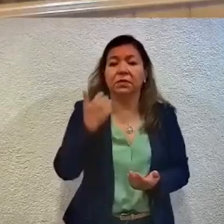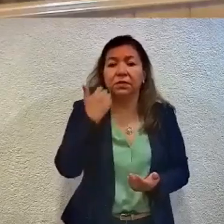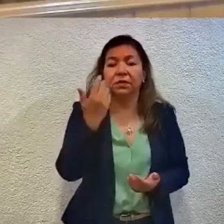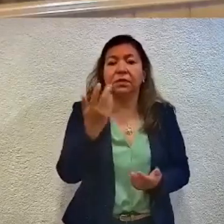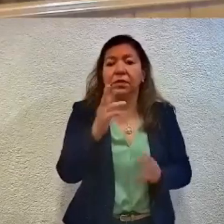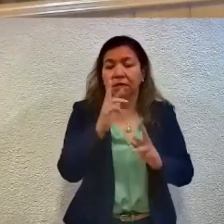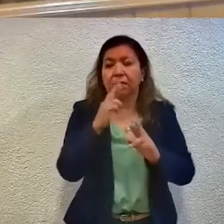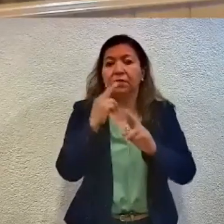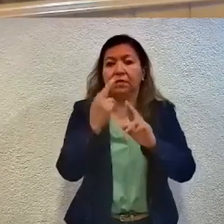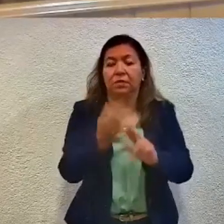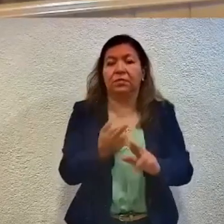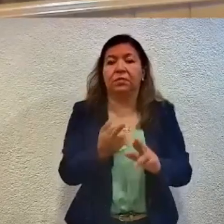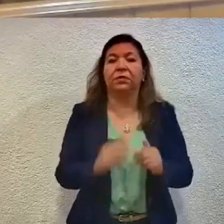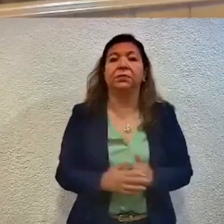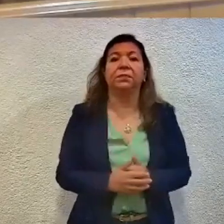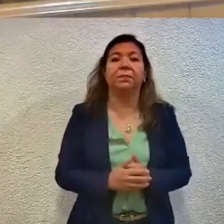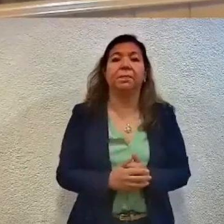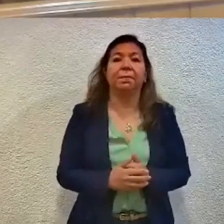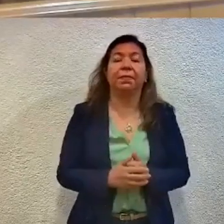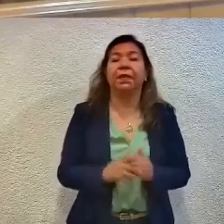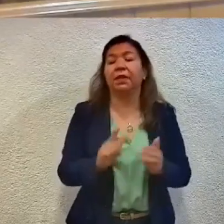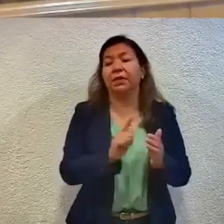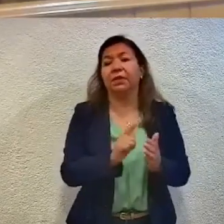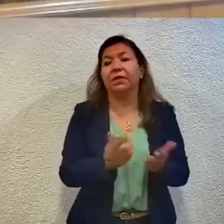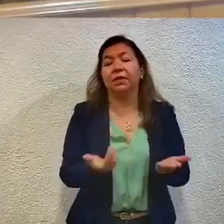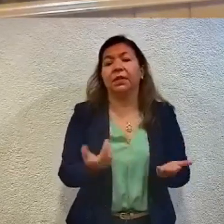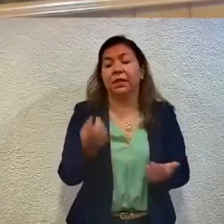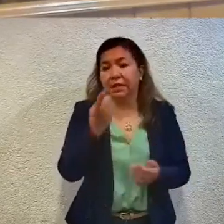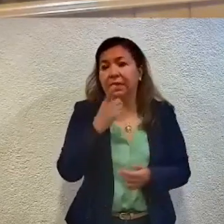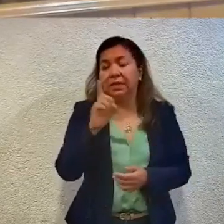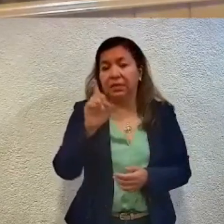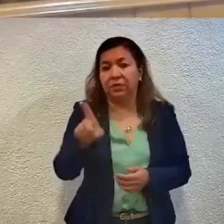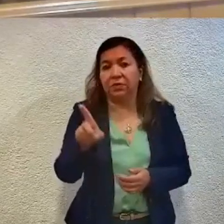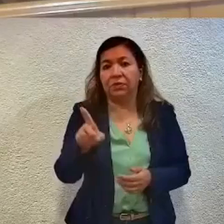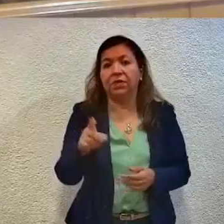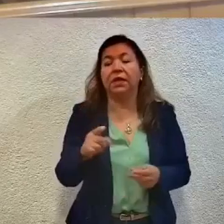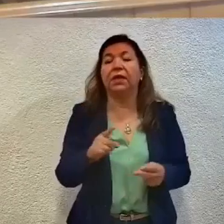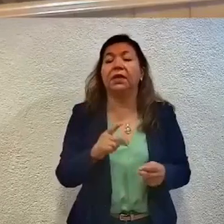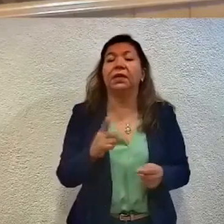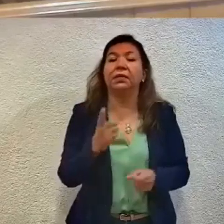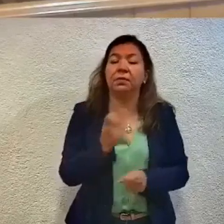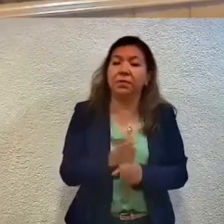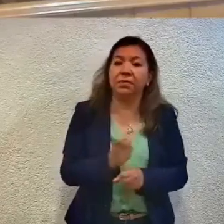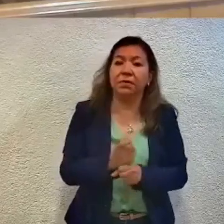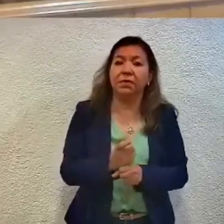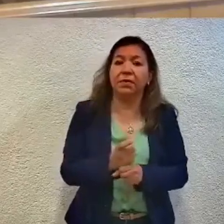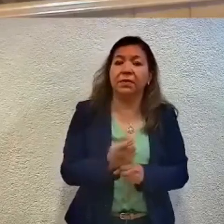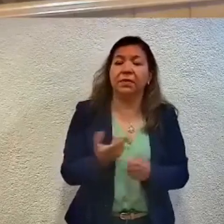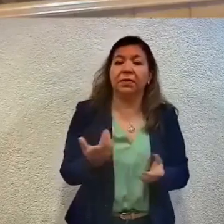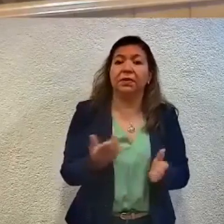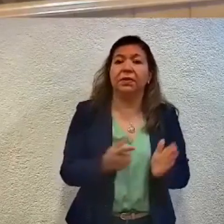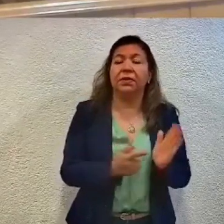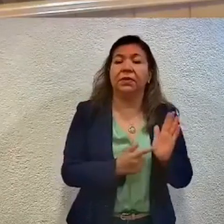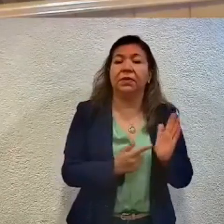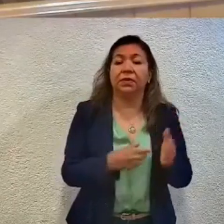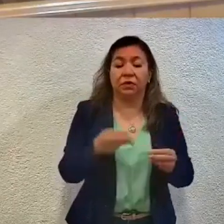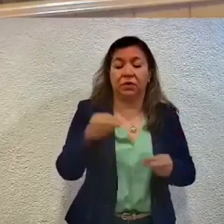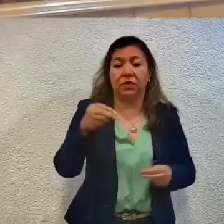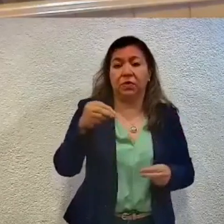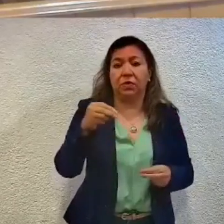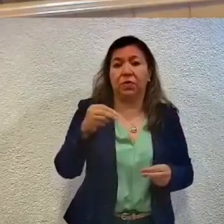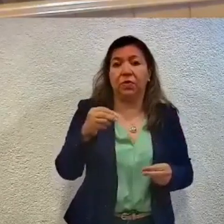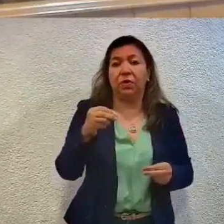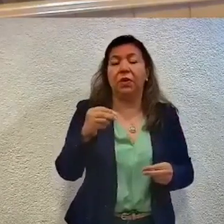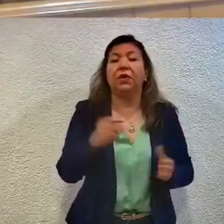y fundamentación de su respuesta. En lo referente a lo alegado por el apelante en el primer agravio, que señala que las